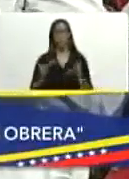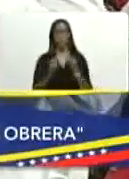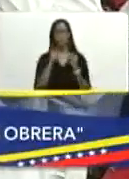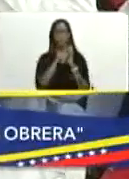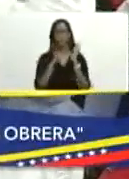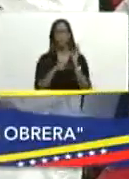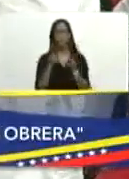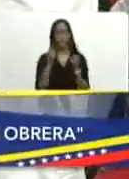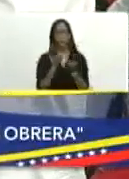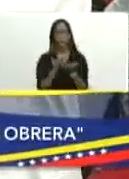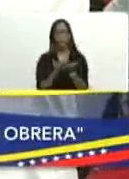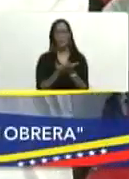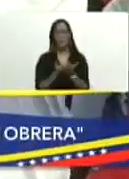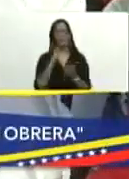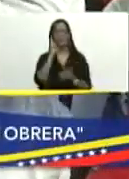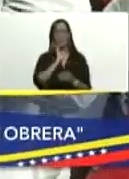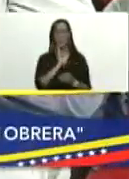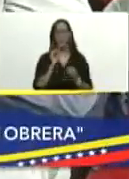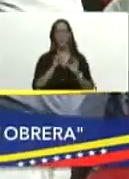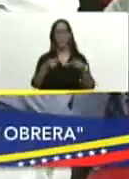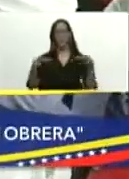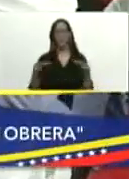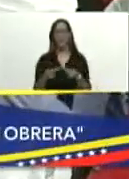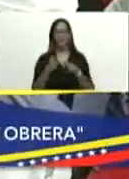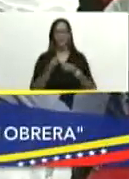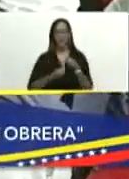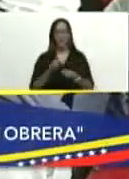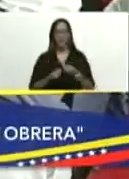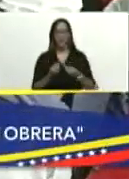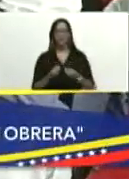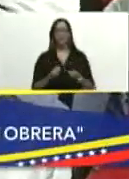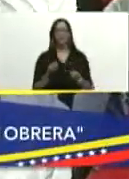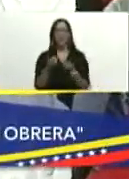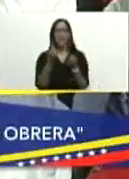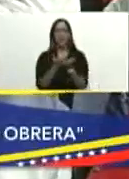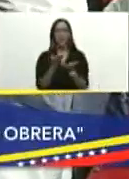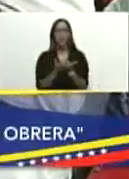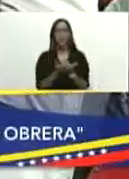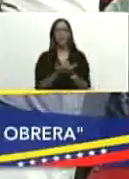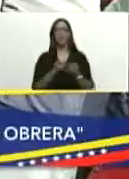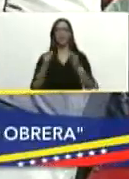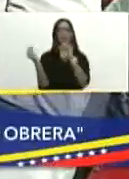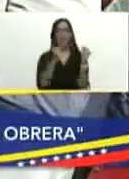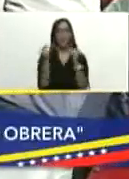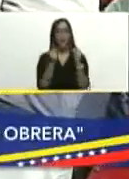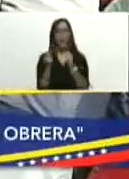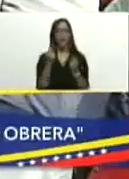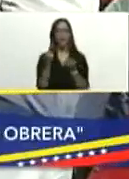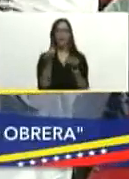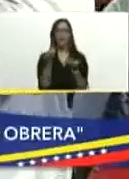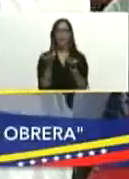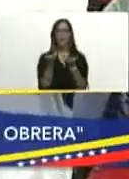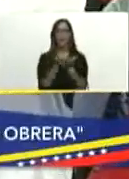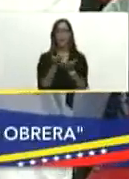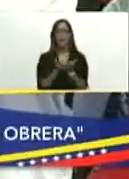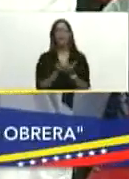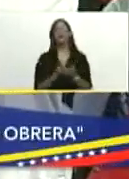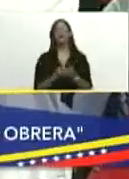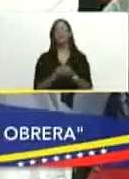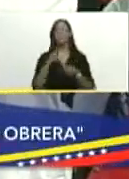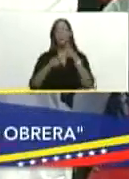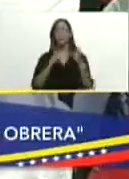bolivariana el espacio creado de la economía de debate la economía productiva fue la creación de los